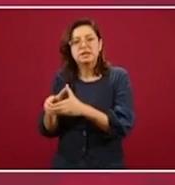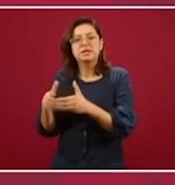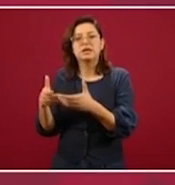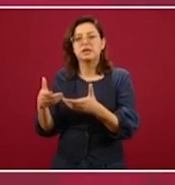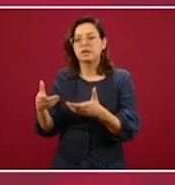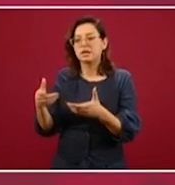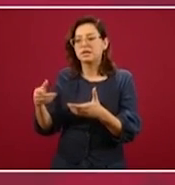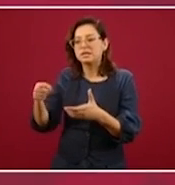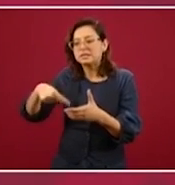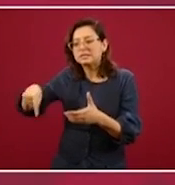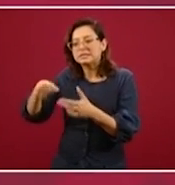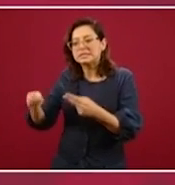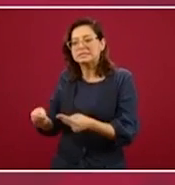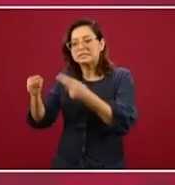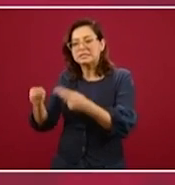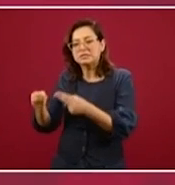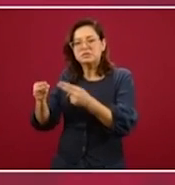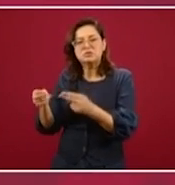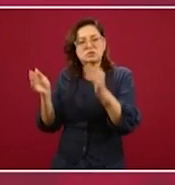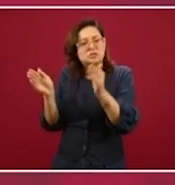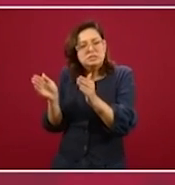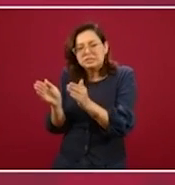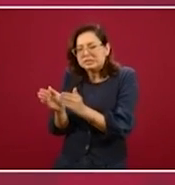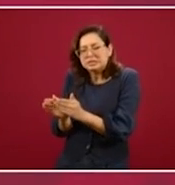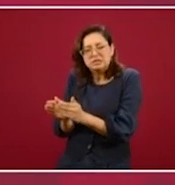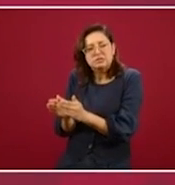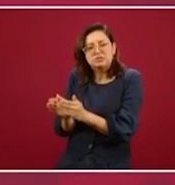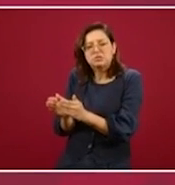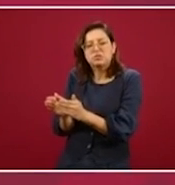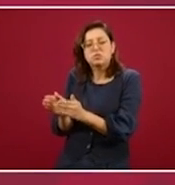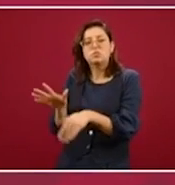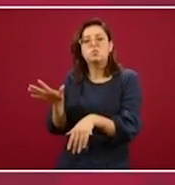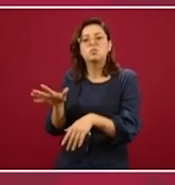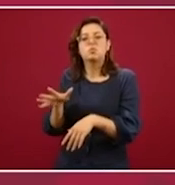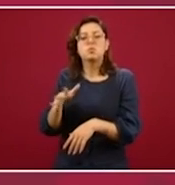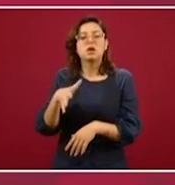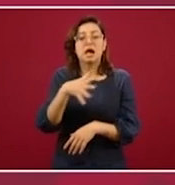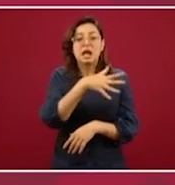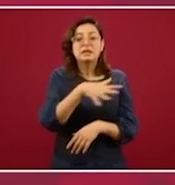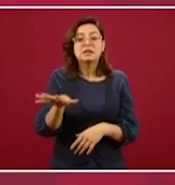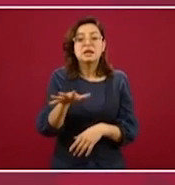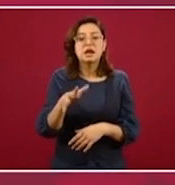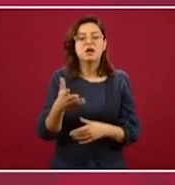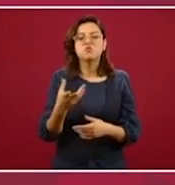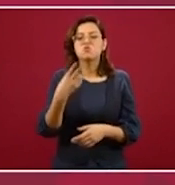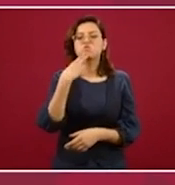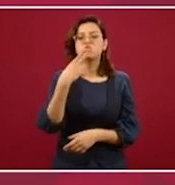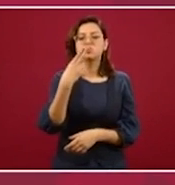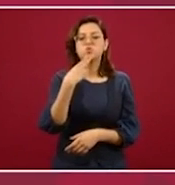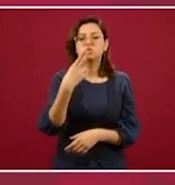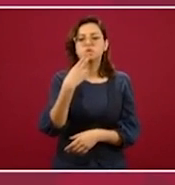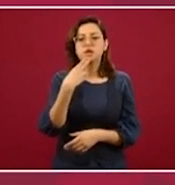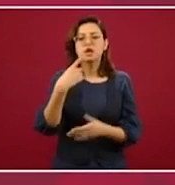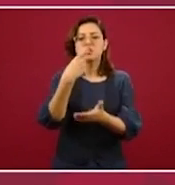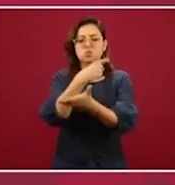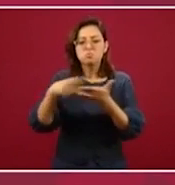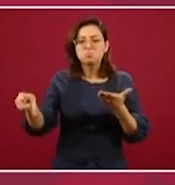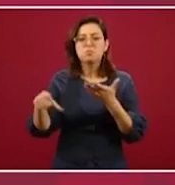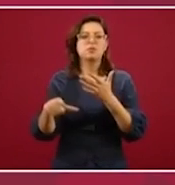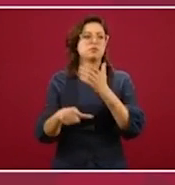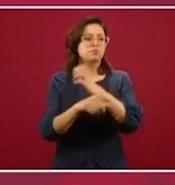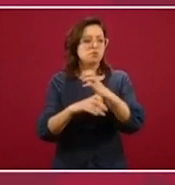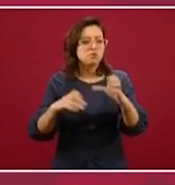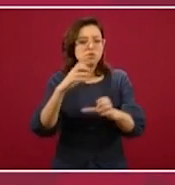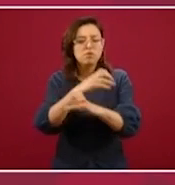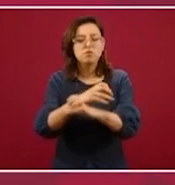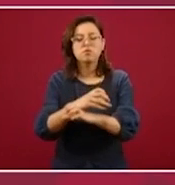pequeños negocios, muy pequeños, por lo general utilizan para la compra de mercancía,